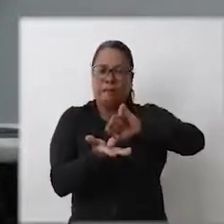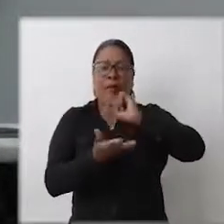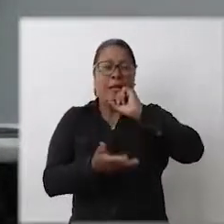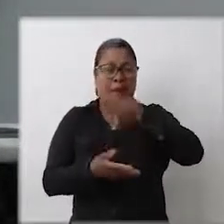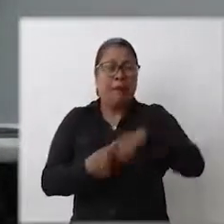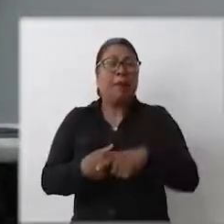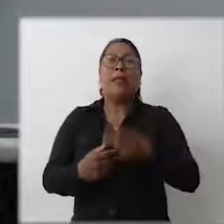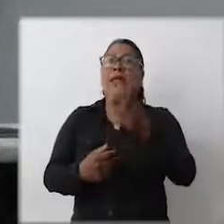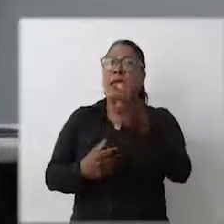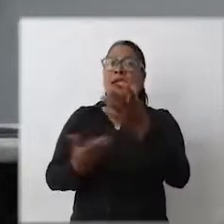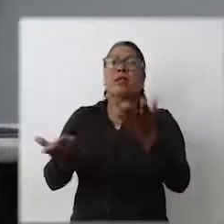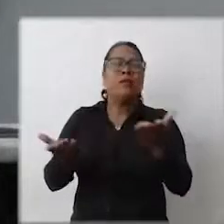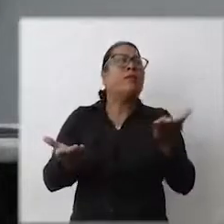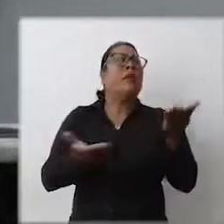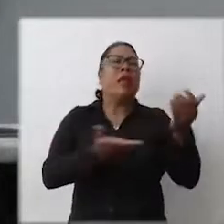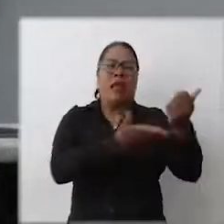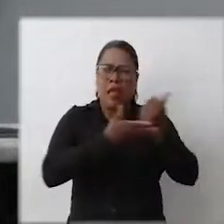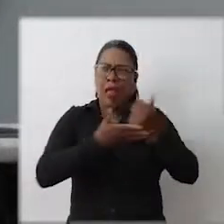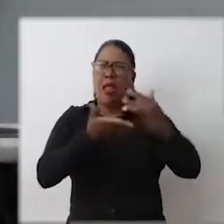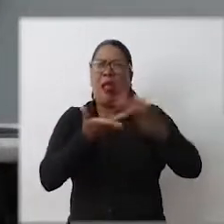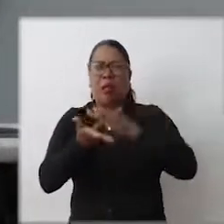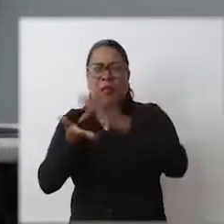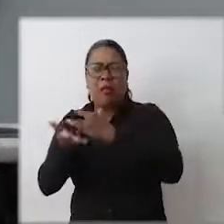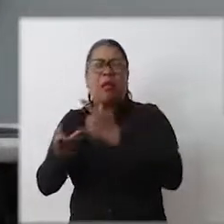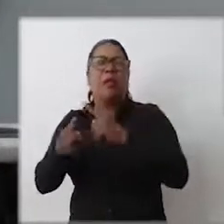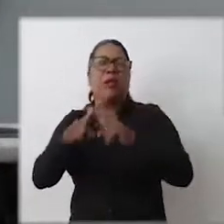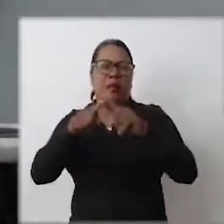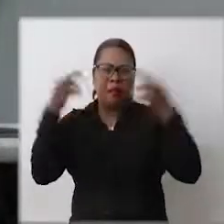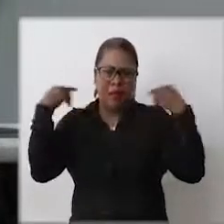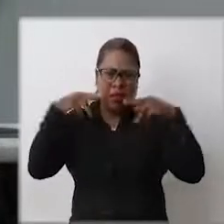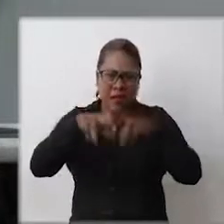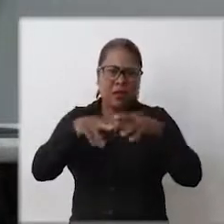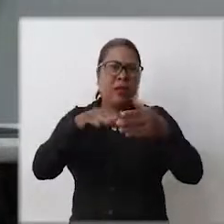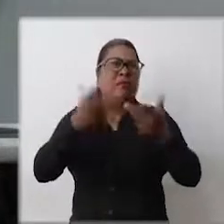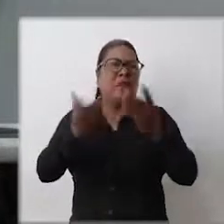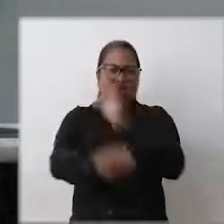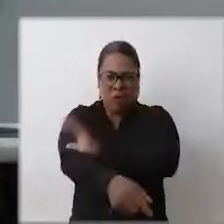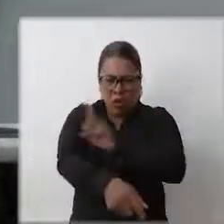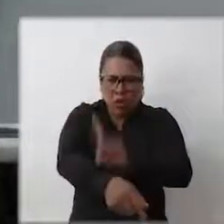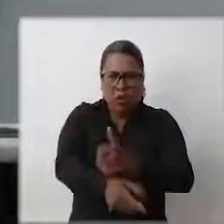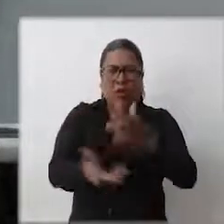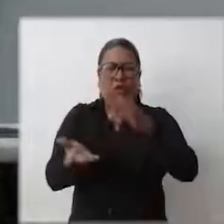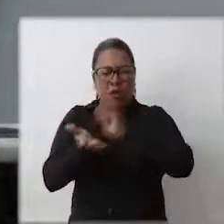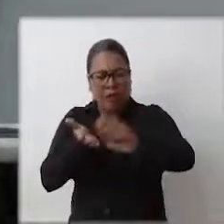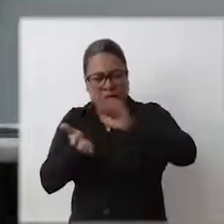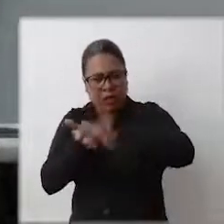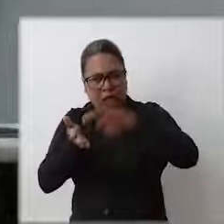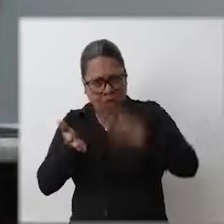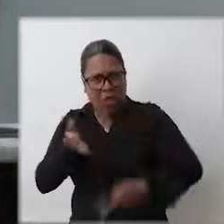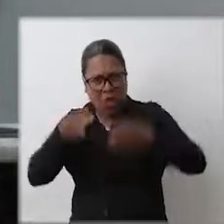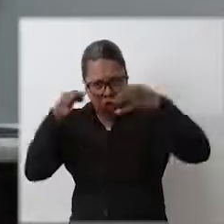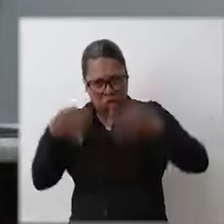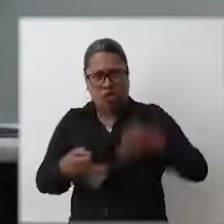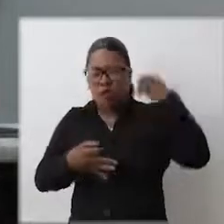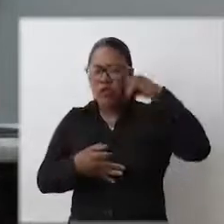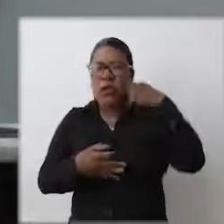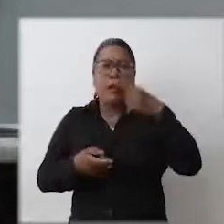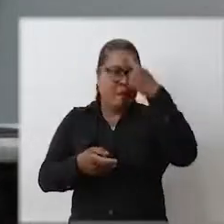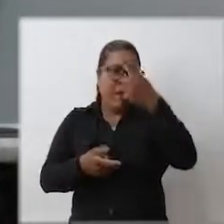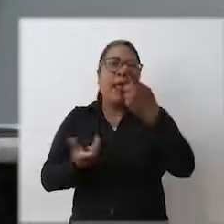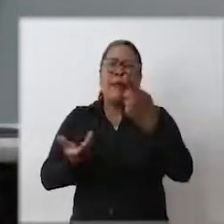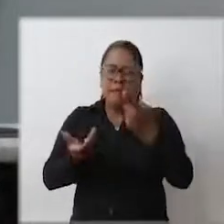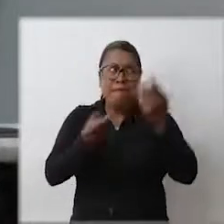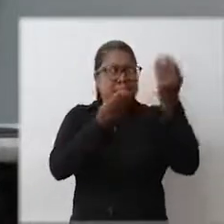Apoyado este trabajo con la tecnología o con tecnología, conoceremos la historia de 60 inmuebles